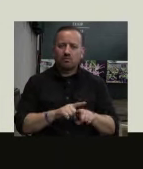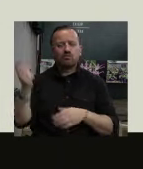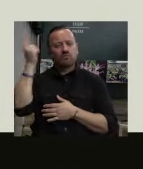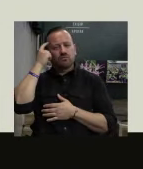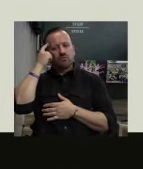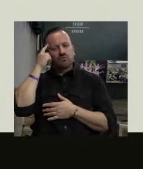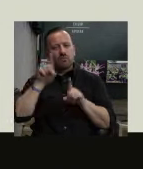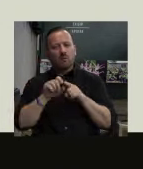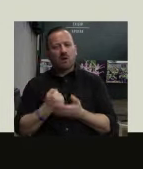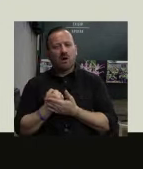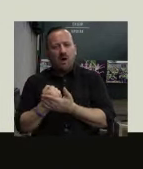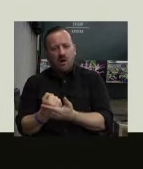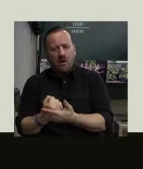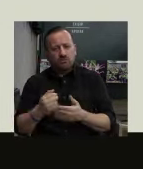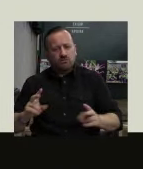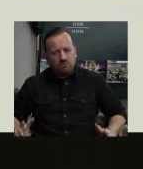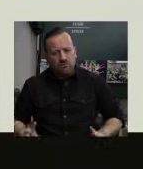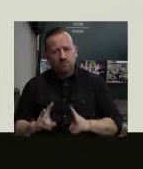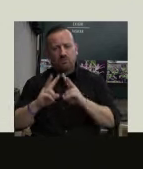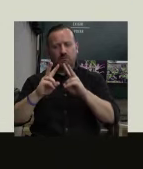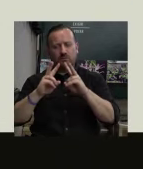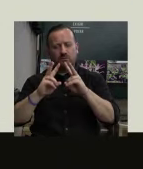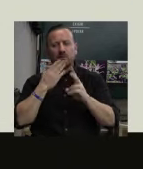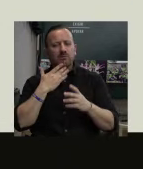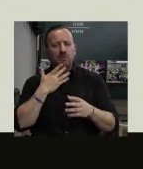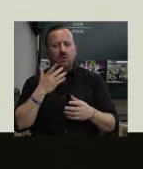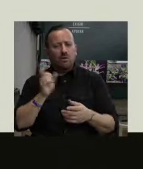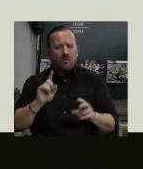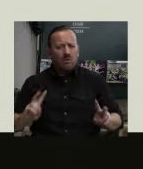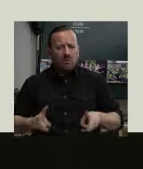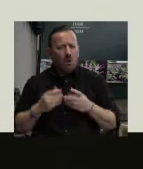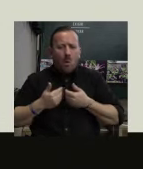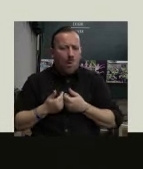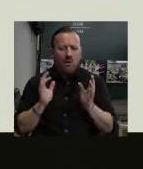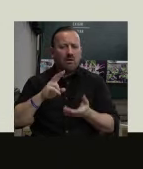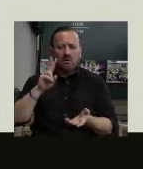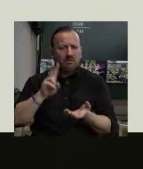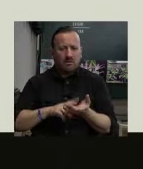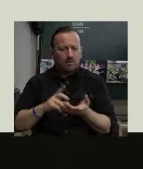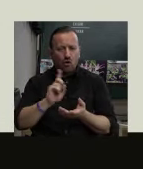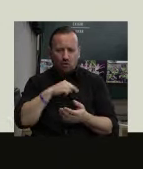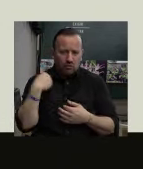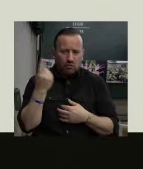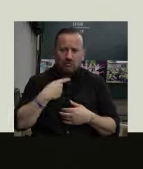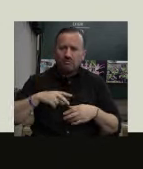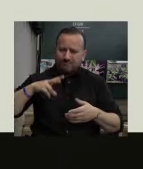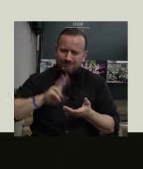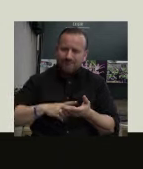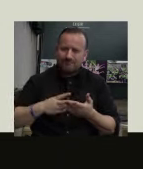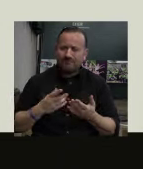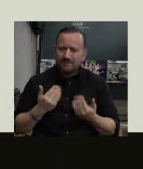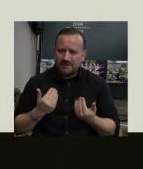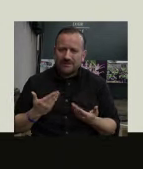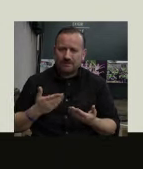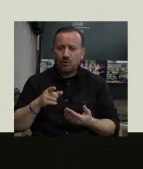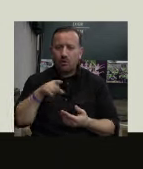contribuir a construir y a construir no cualquier realidad sino la que merecemos todas y